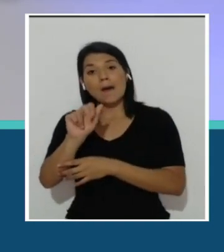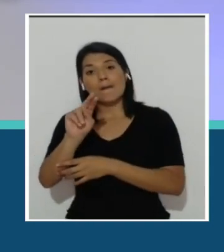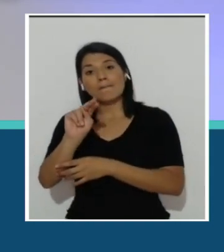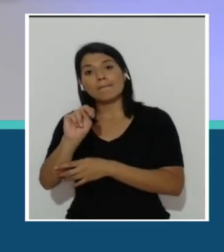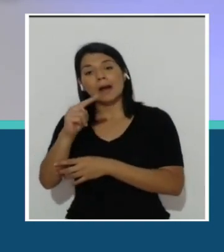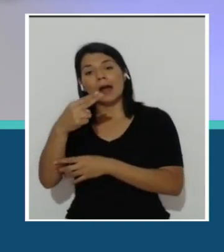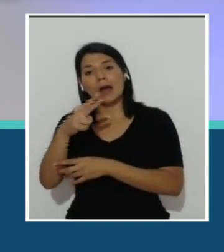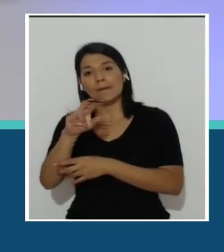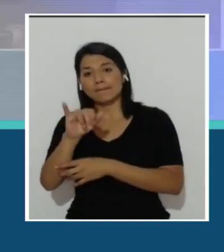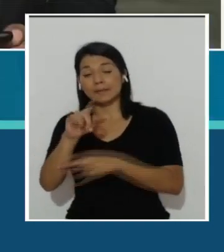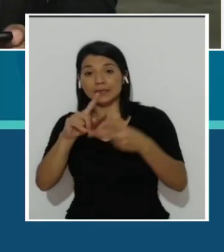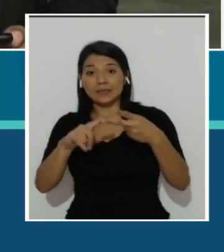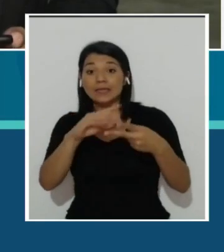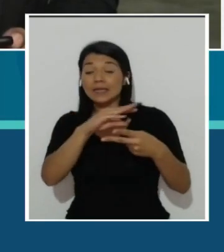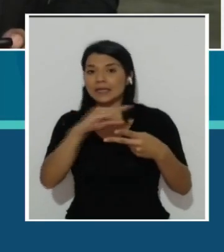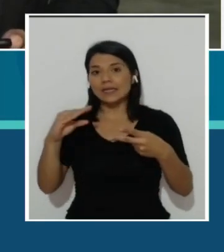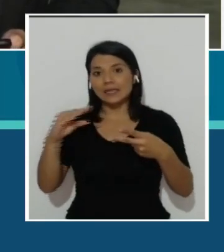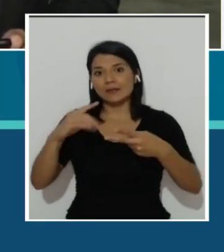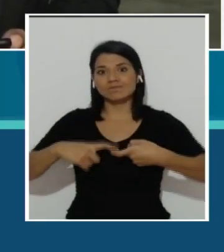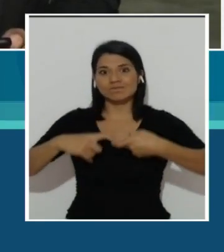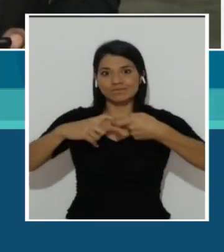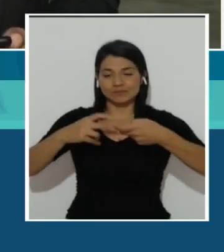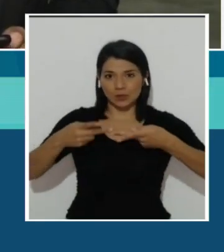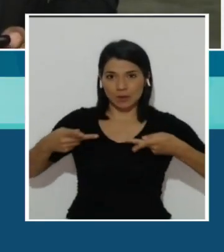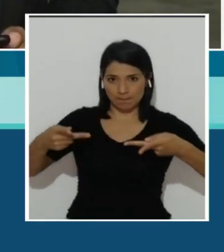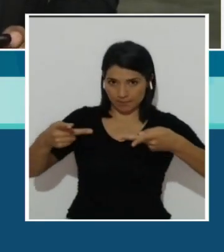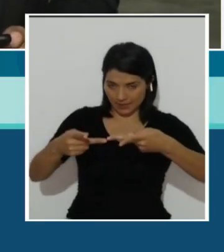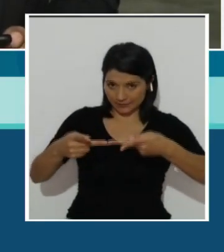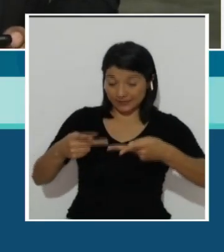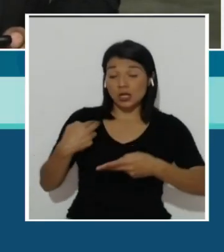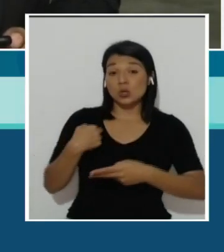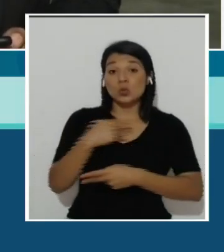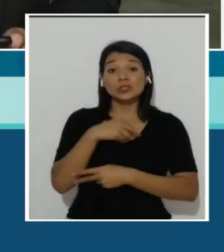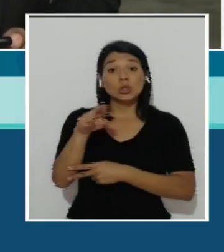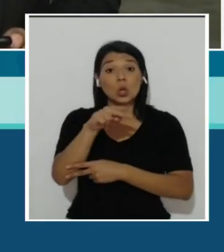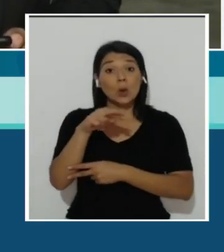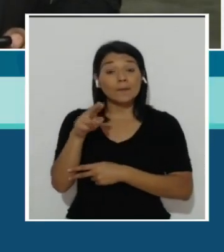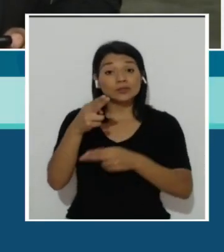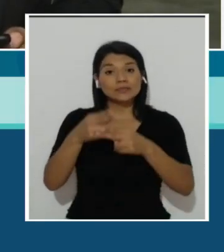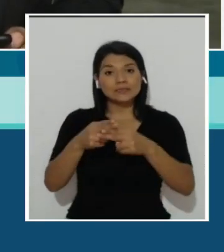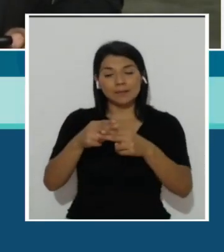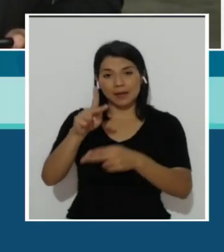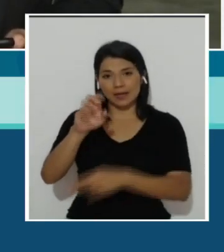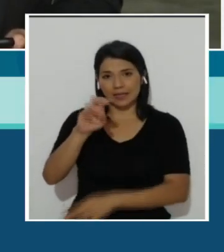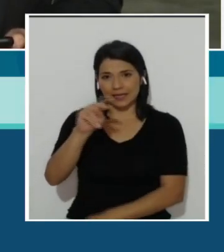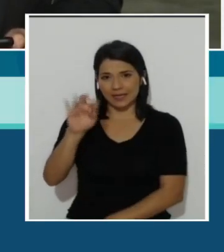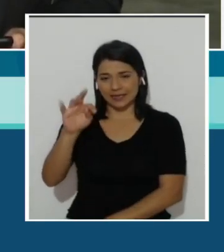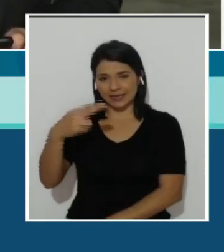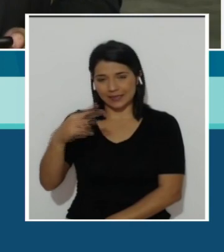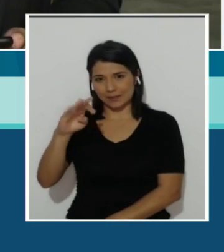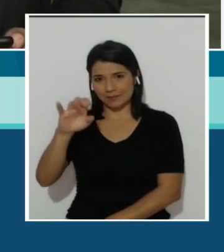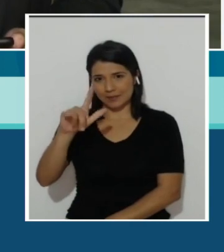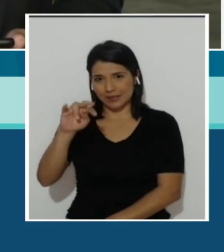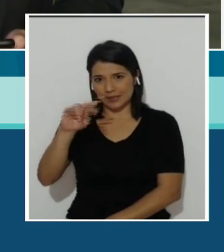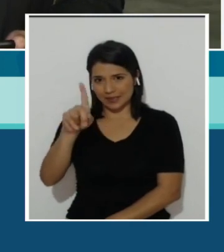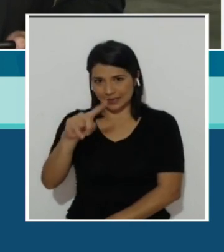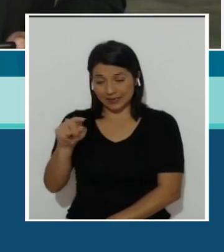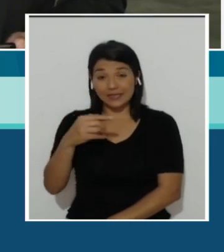plazas. Nuestro compañero Kenneth Meléndez nos trae esta y otras informaciones en el ámbito legislativo y se encuentra en Casa